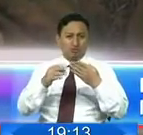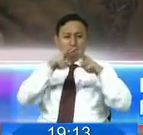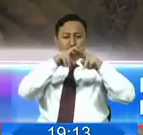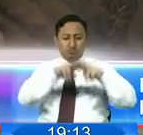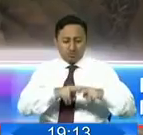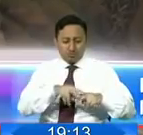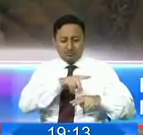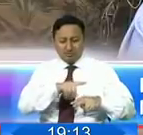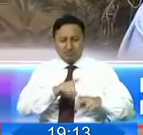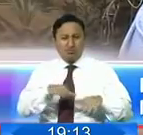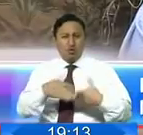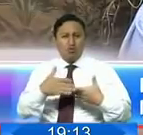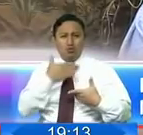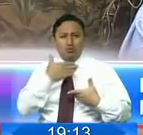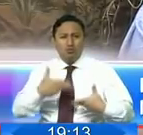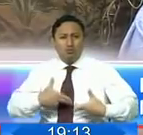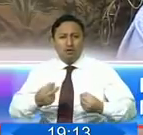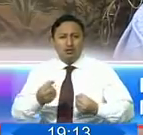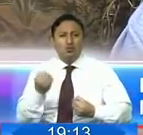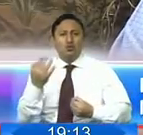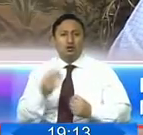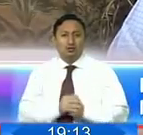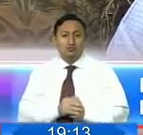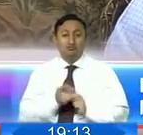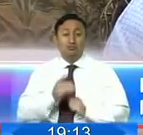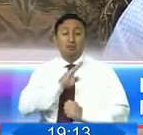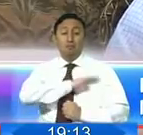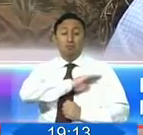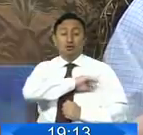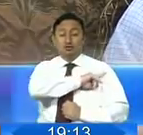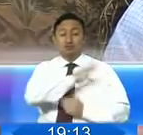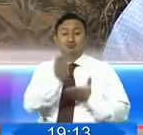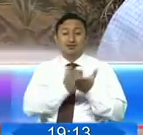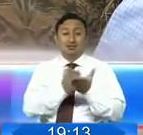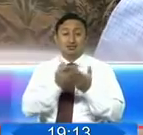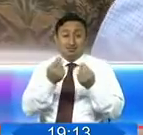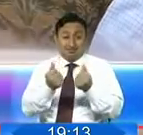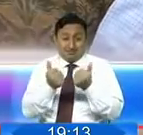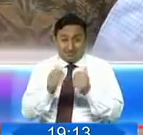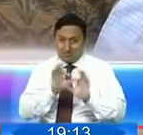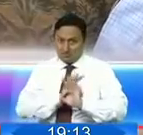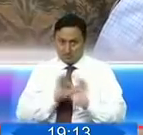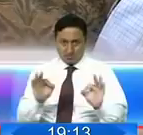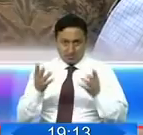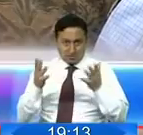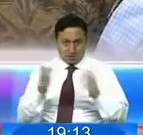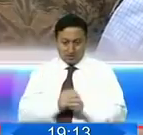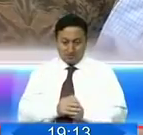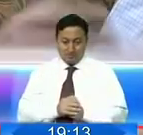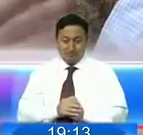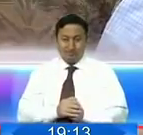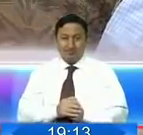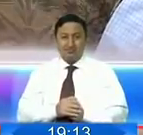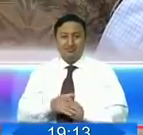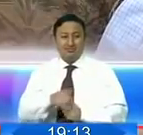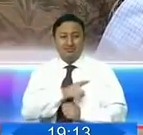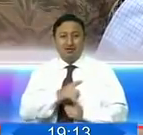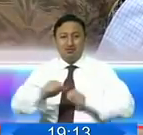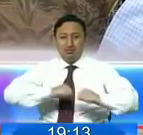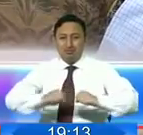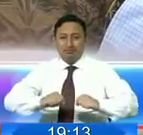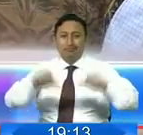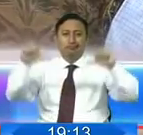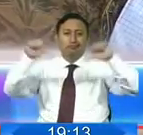burocrático termina siendo un municipio que no da los servicios de calidad absolutamente obeso ineficiente